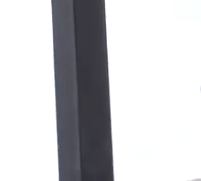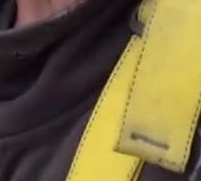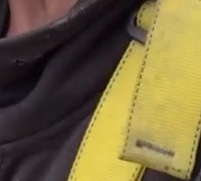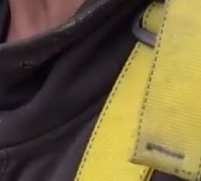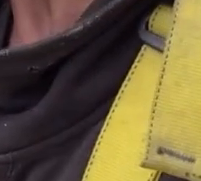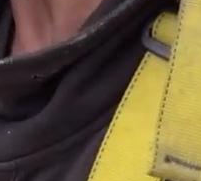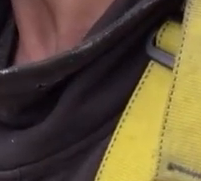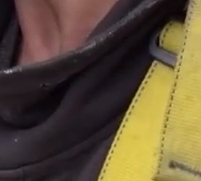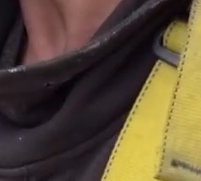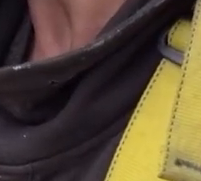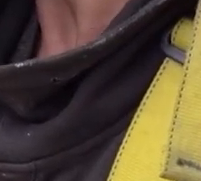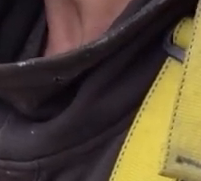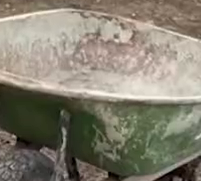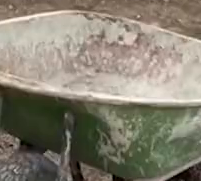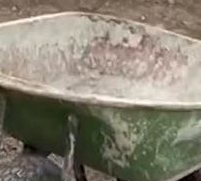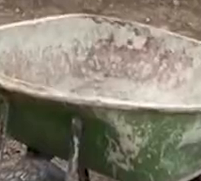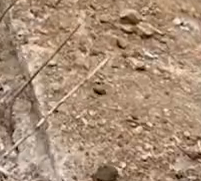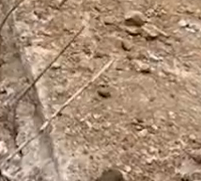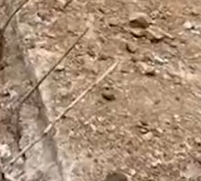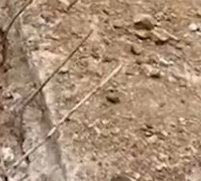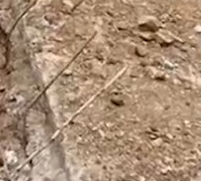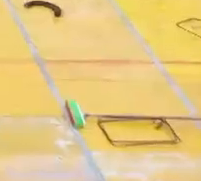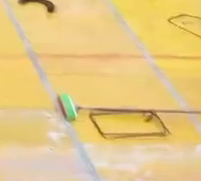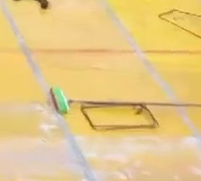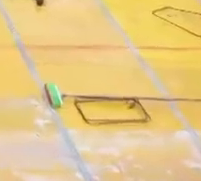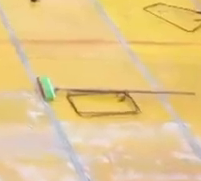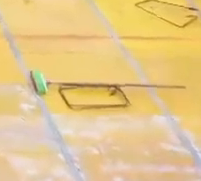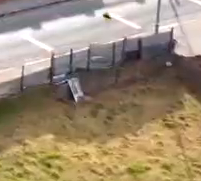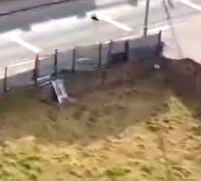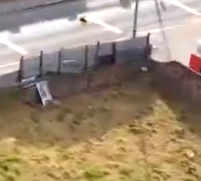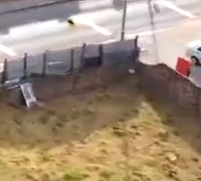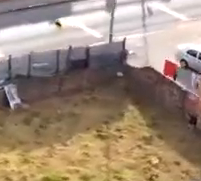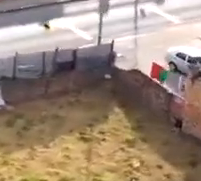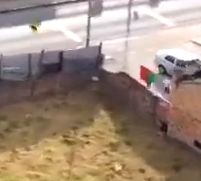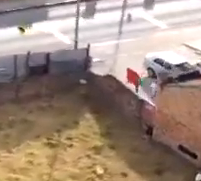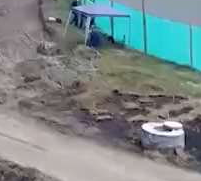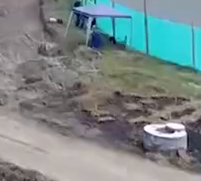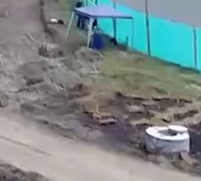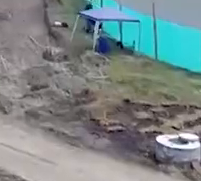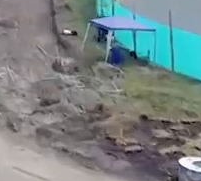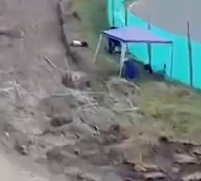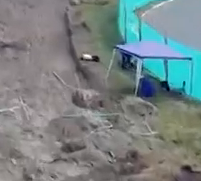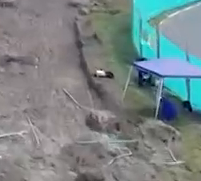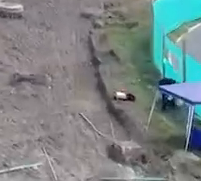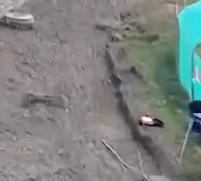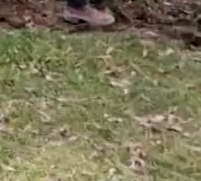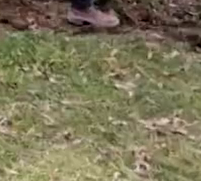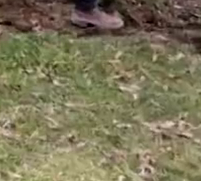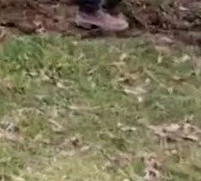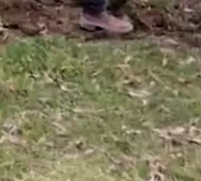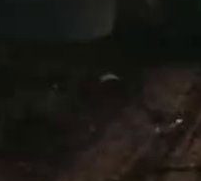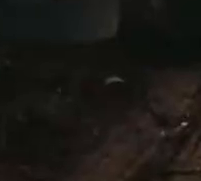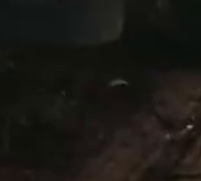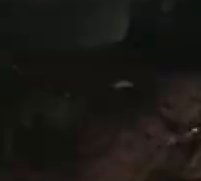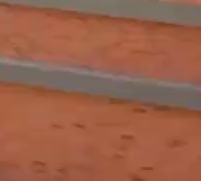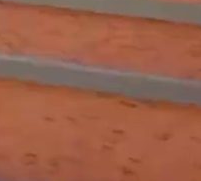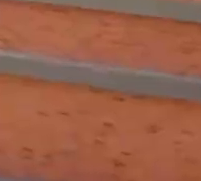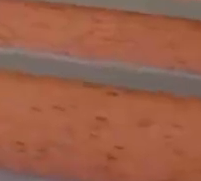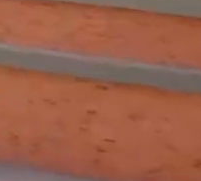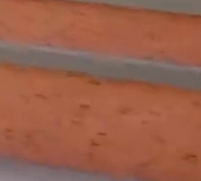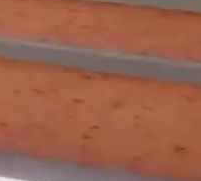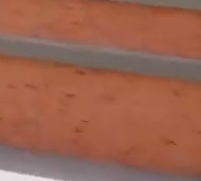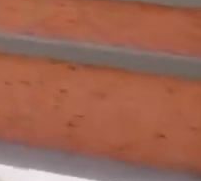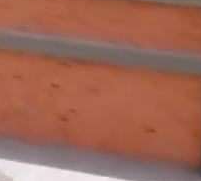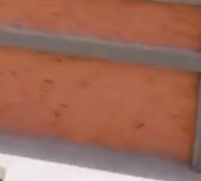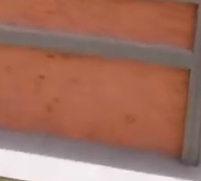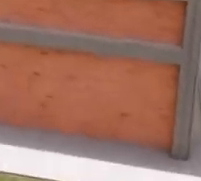Las reactivaciones se han dado principalmente en Antioquia, Bolívar, Boyacá, Chocó, Risaralda, Tolima y Valle del Cauca. Los resultados